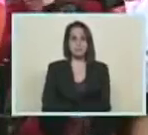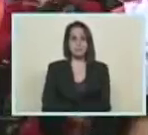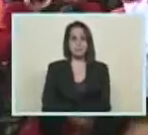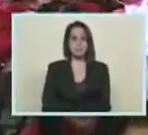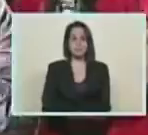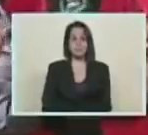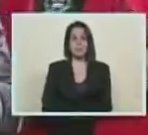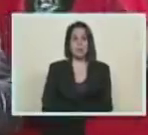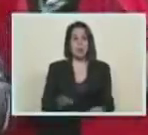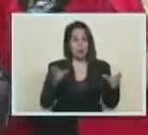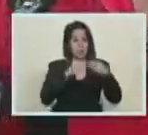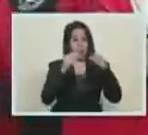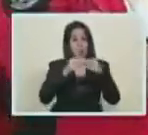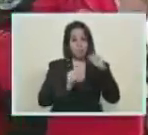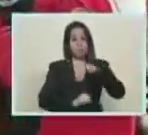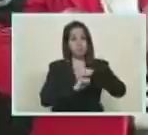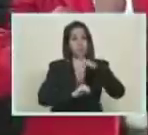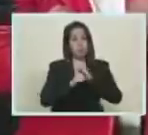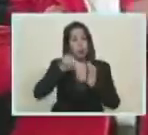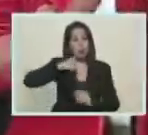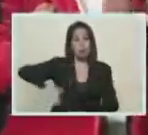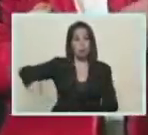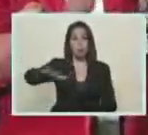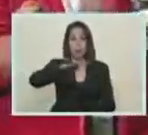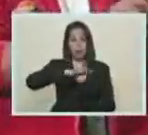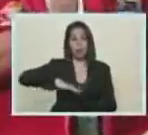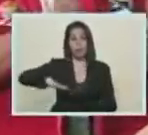y con la fuerza del pueblo.